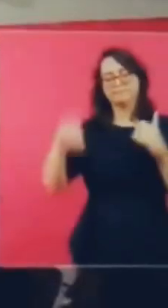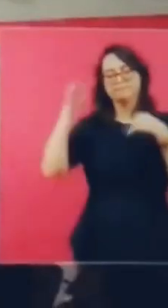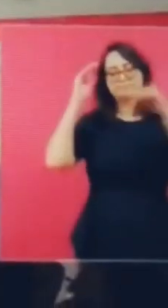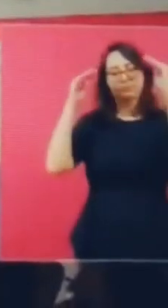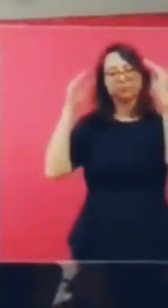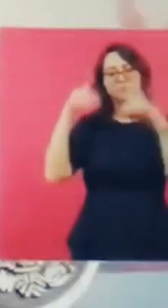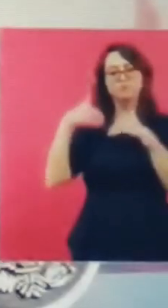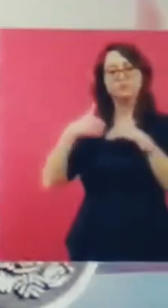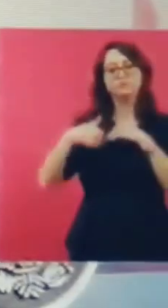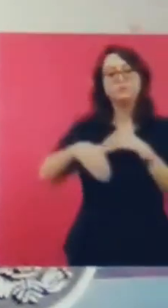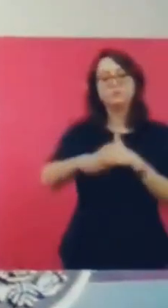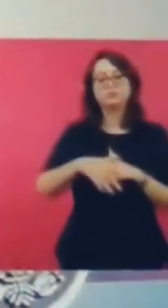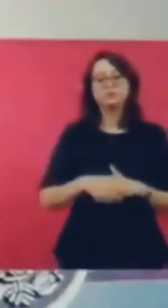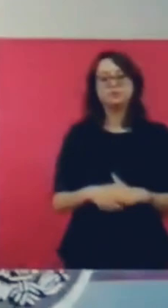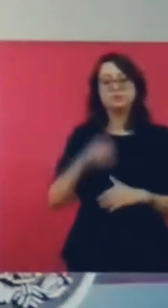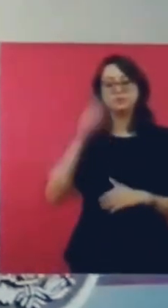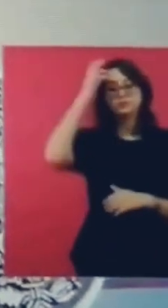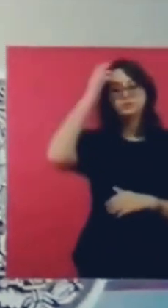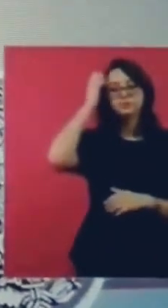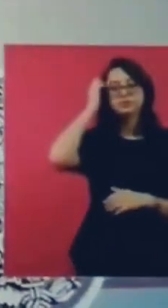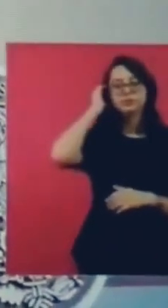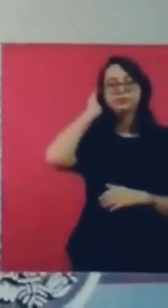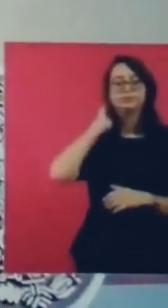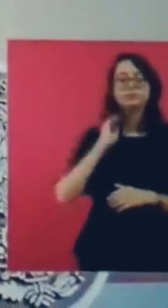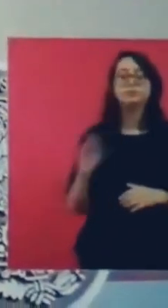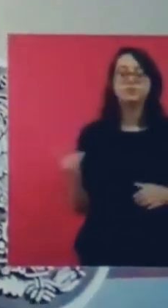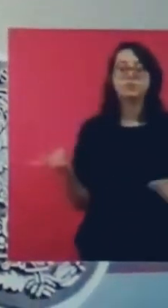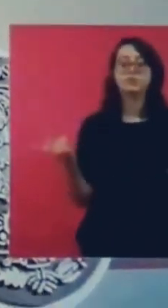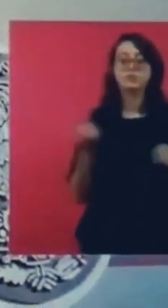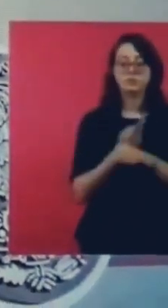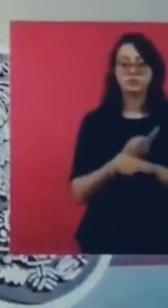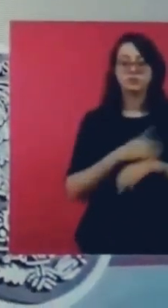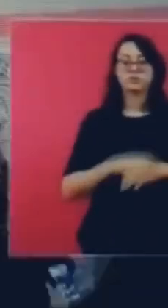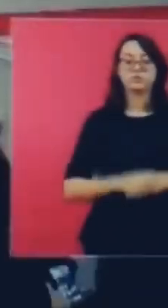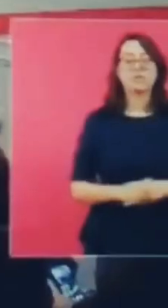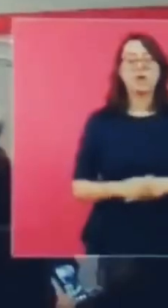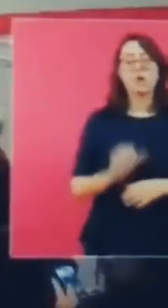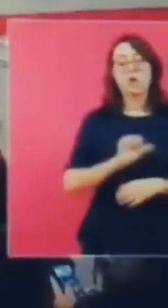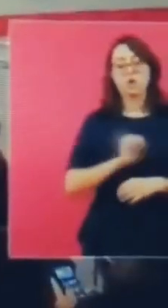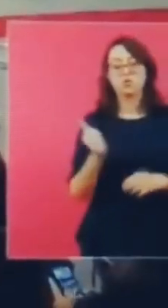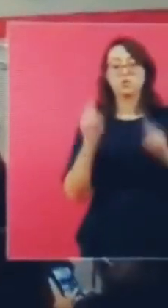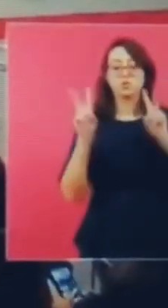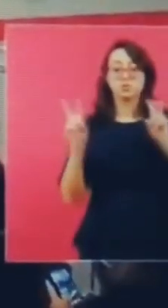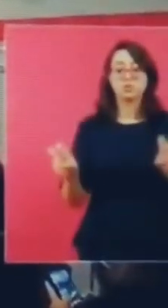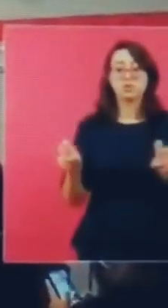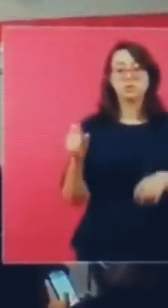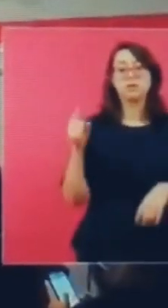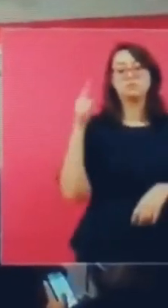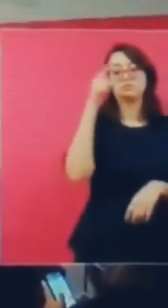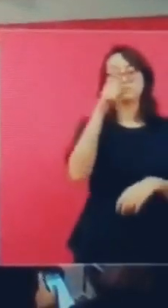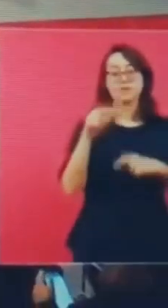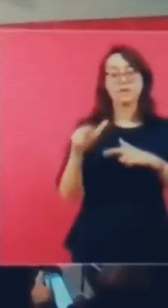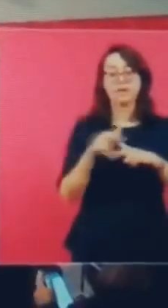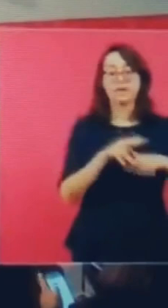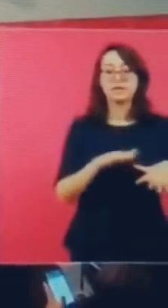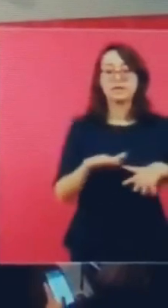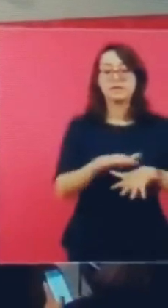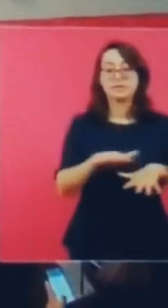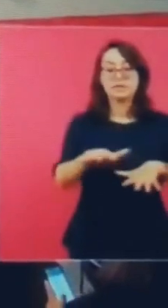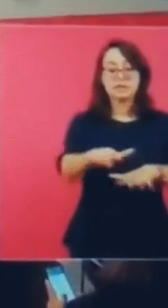El gobernador Abbott, ¿verdad?, ha instalado estas bollas en el río Bravo.